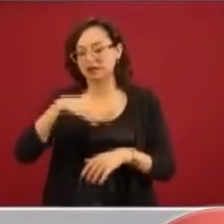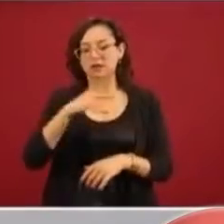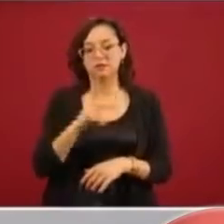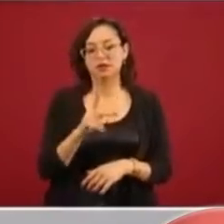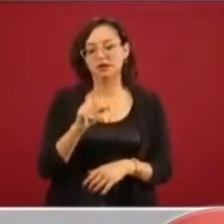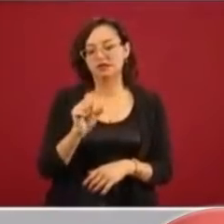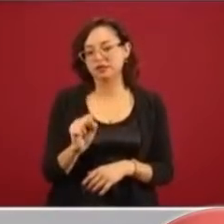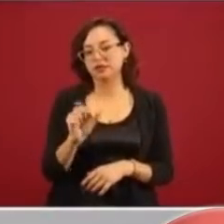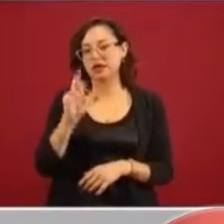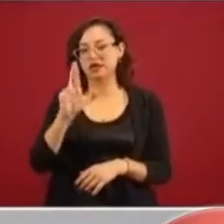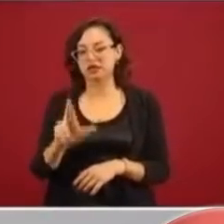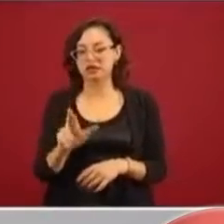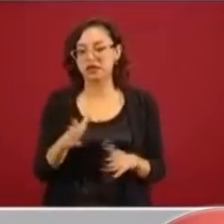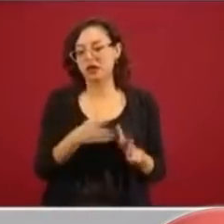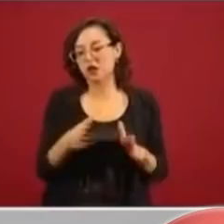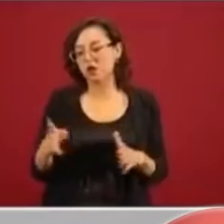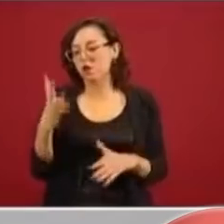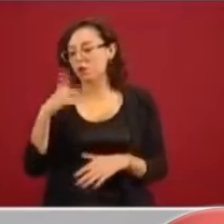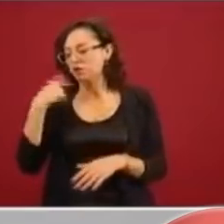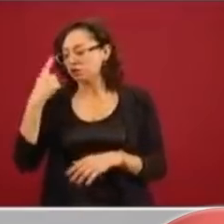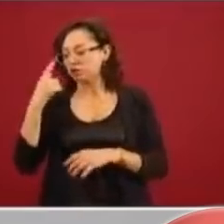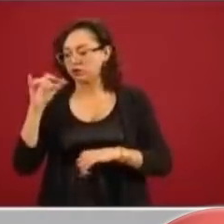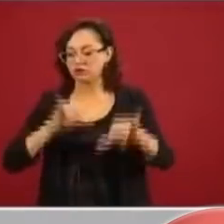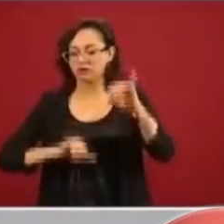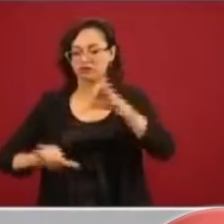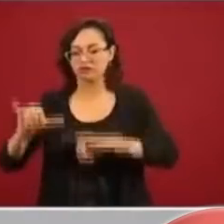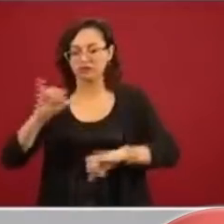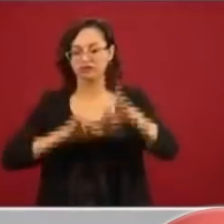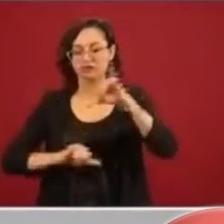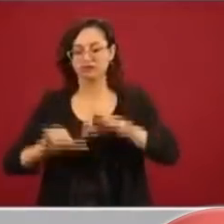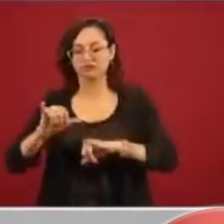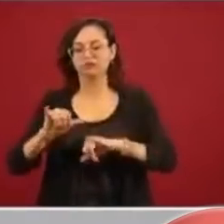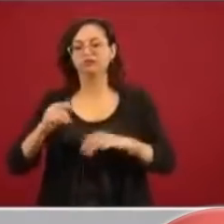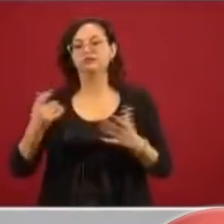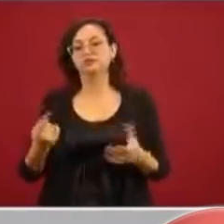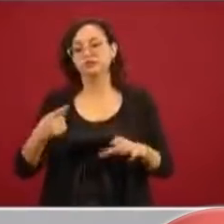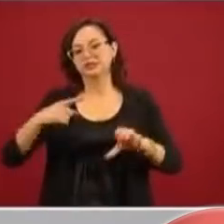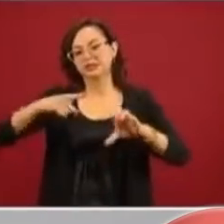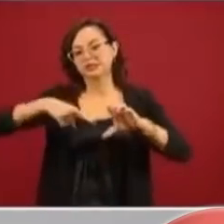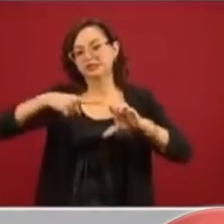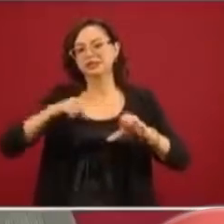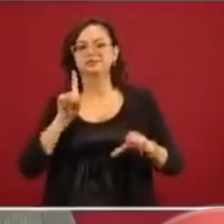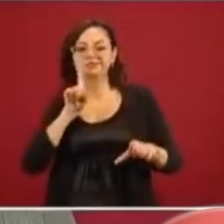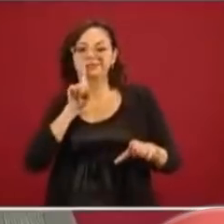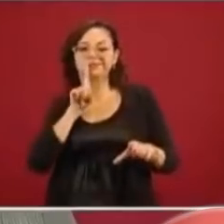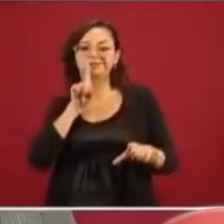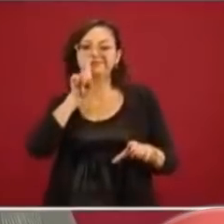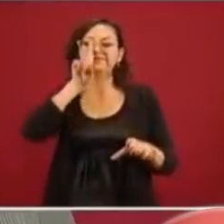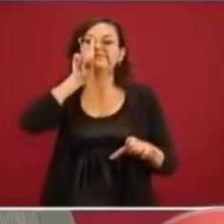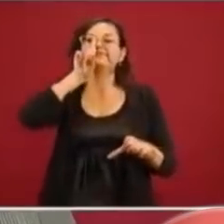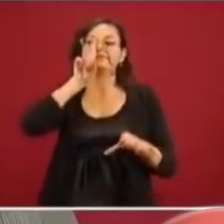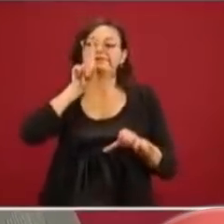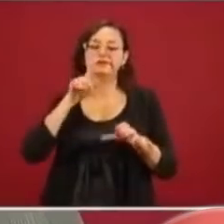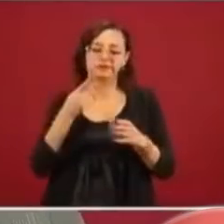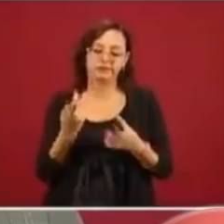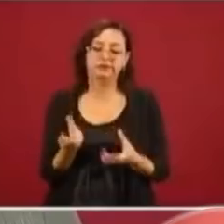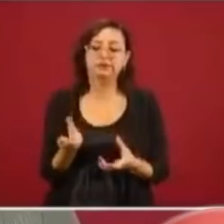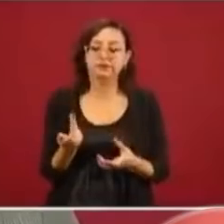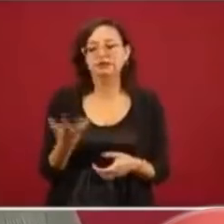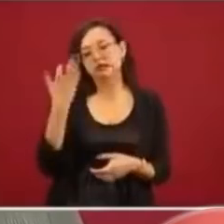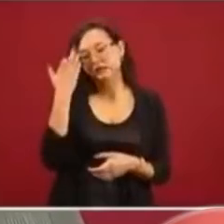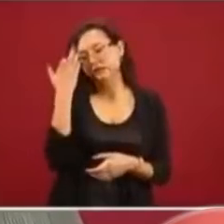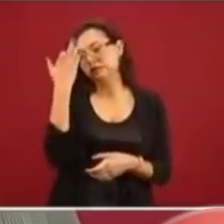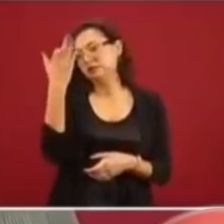PCR rápido, que en 4 horas está el resultado. Asoman por ahí que muchas veces el resultado se tarda, y se tarda en todos